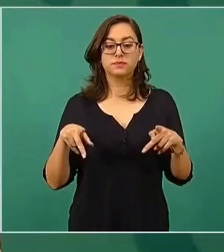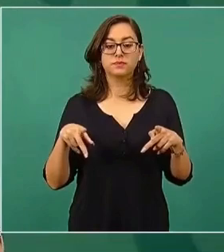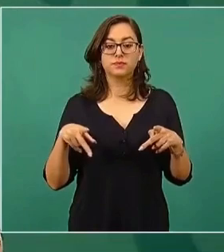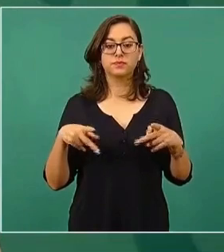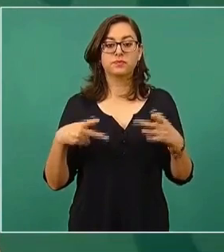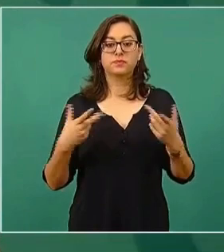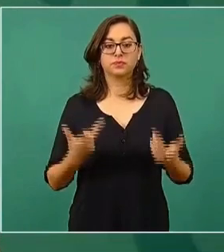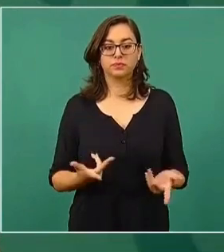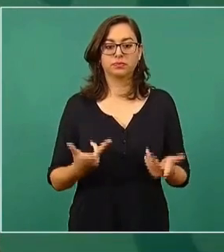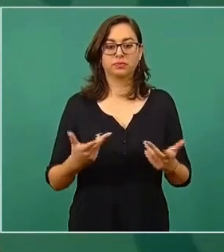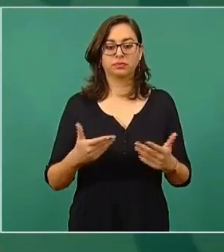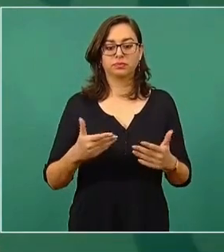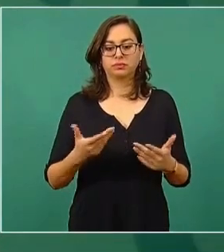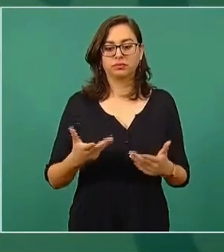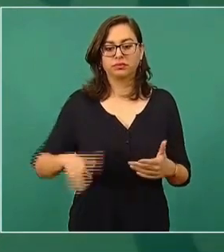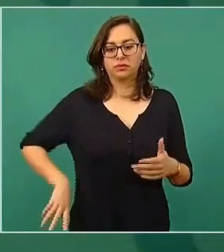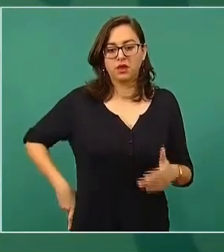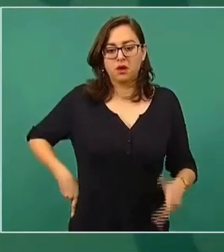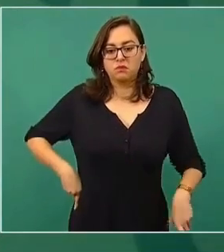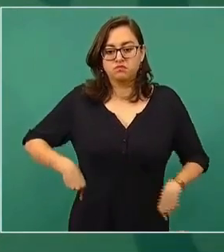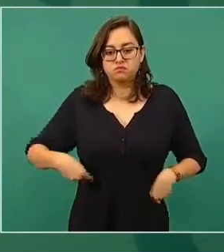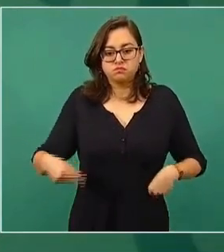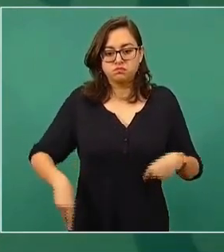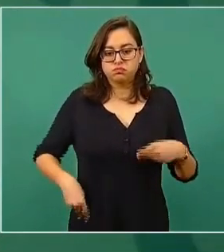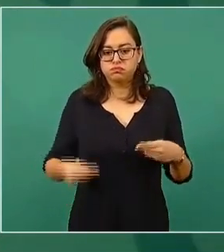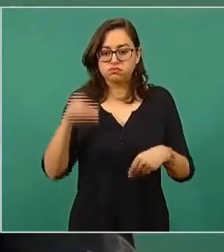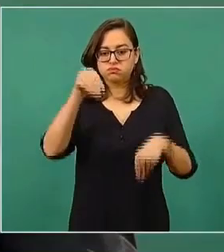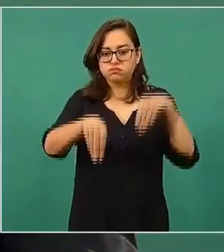en los revisteros